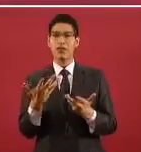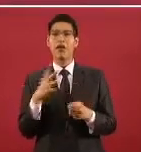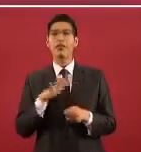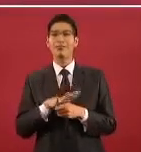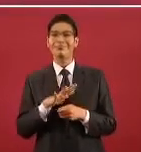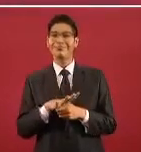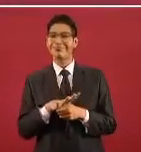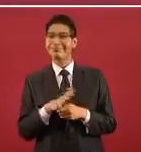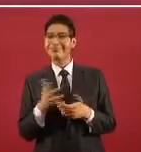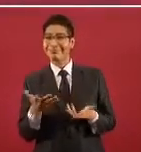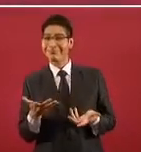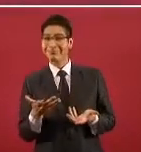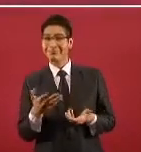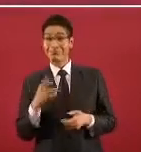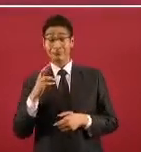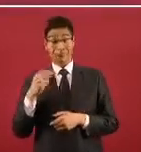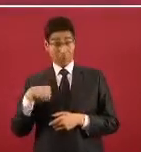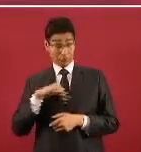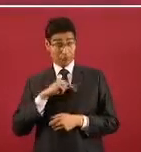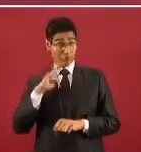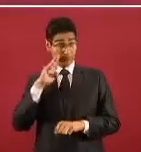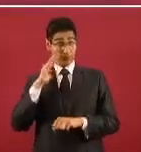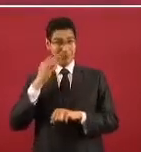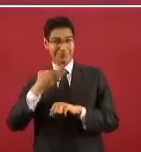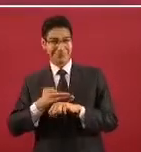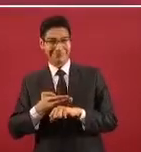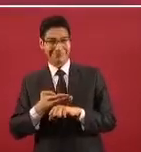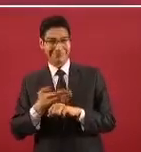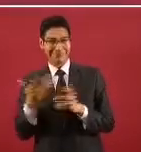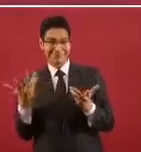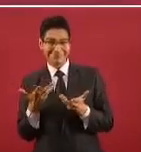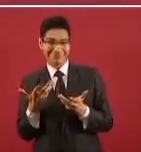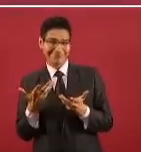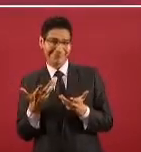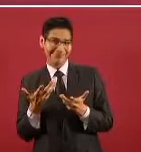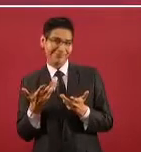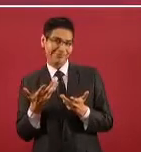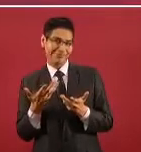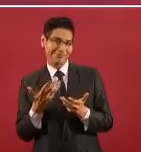actuar de manera responsable, pues ojalá,